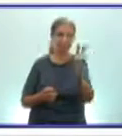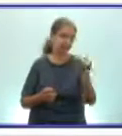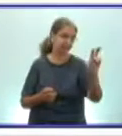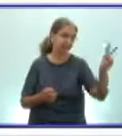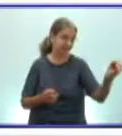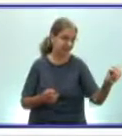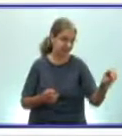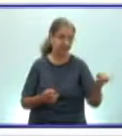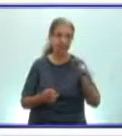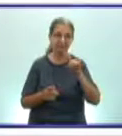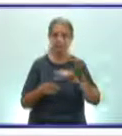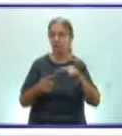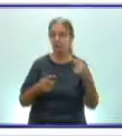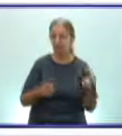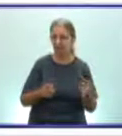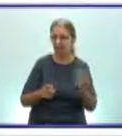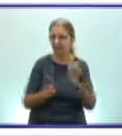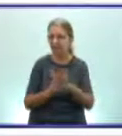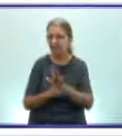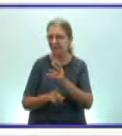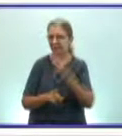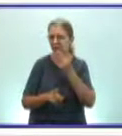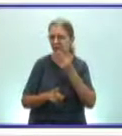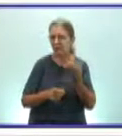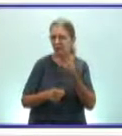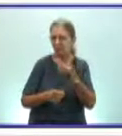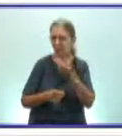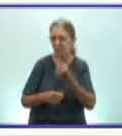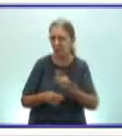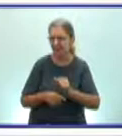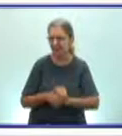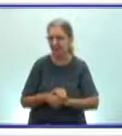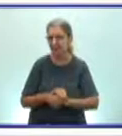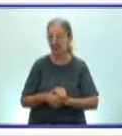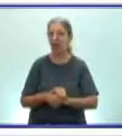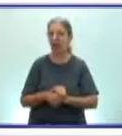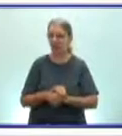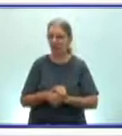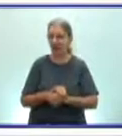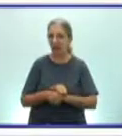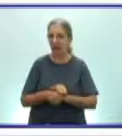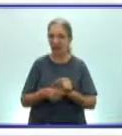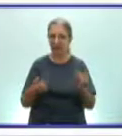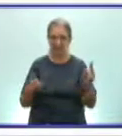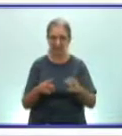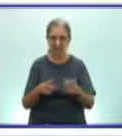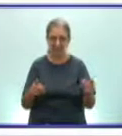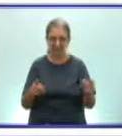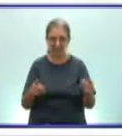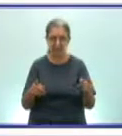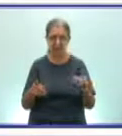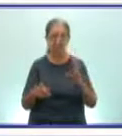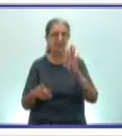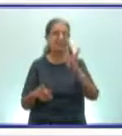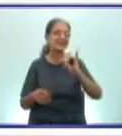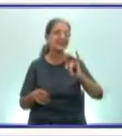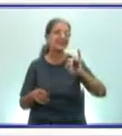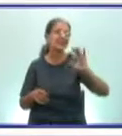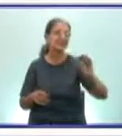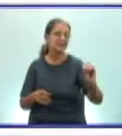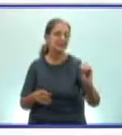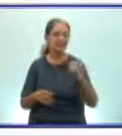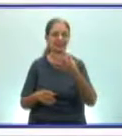qué comenzaban a fumar. Entonces el tamaño de la muestra en este caso va a ser de 60 jóvenes.